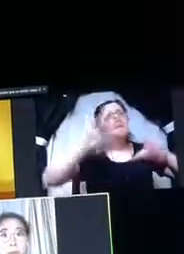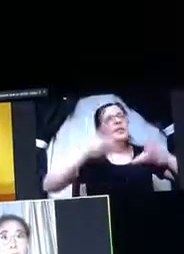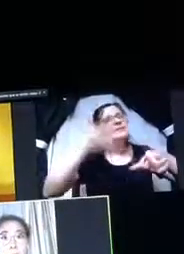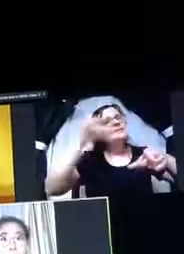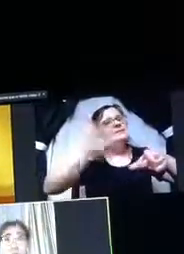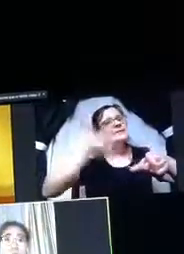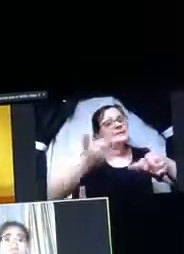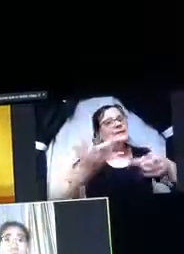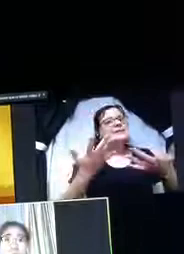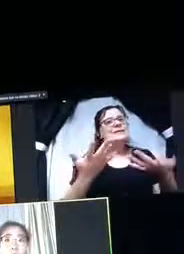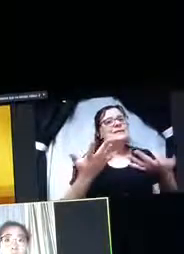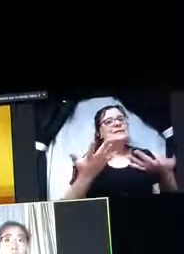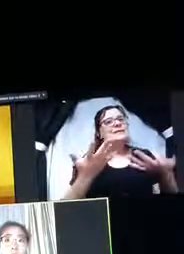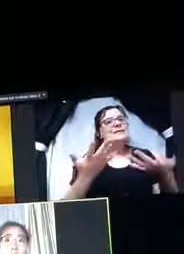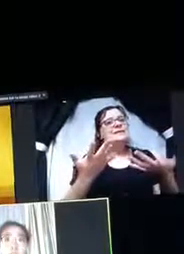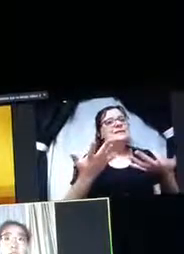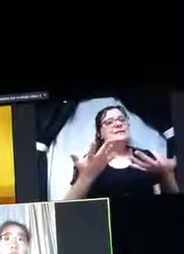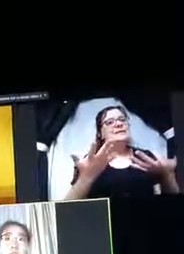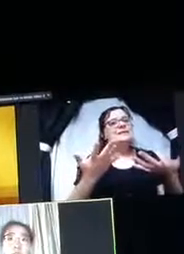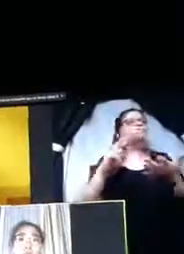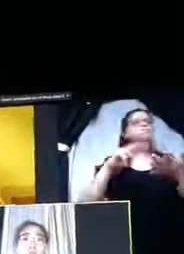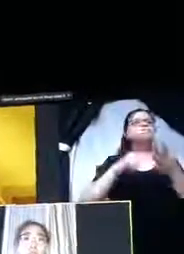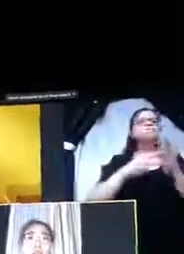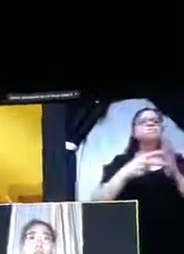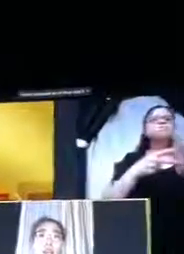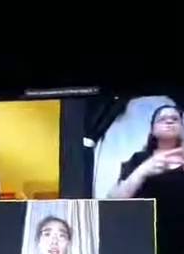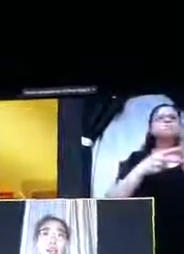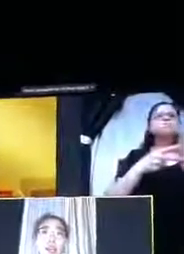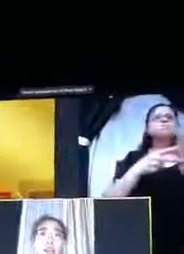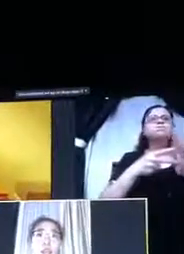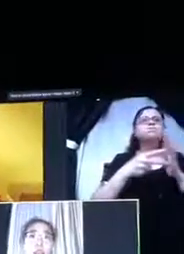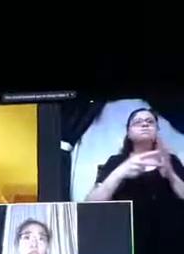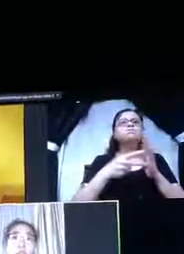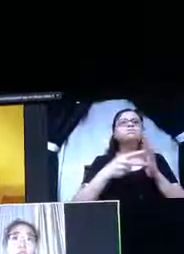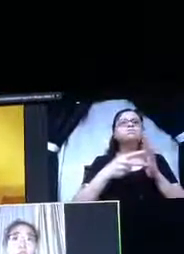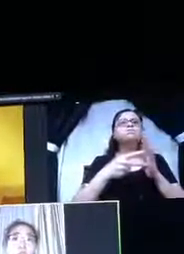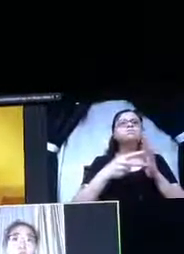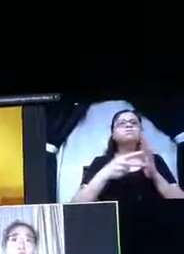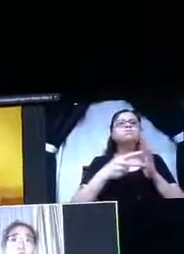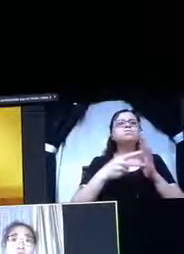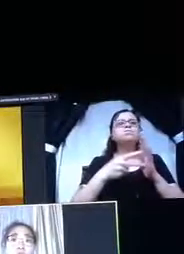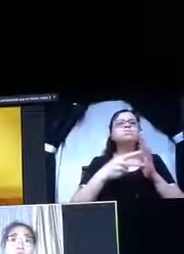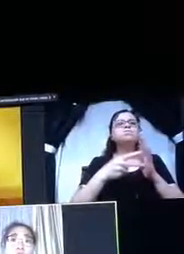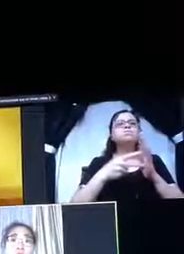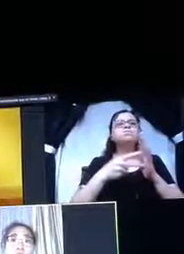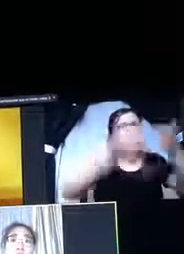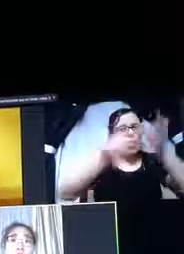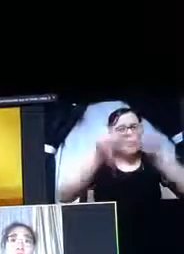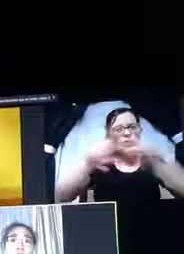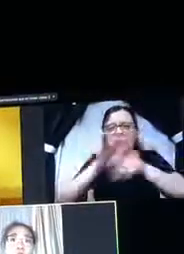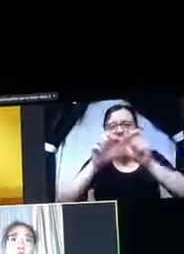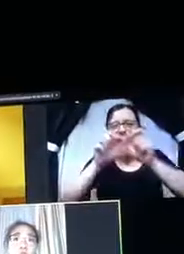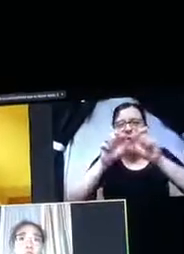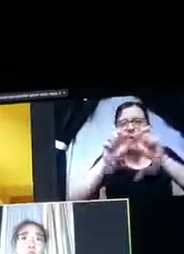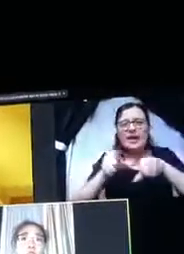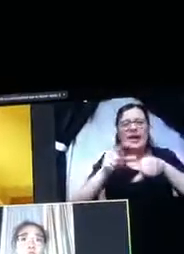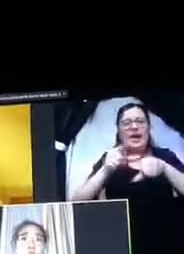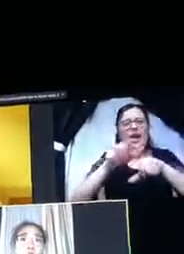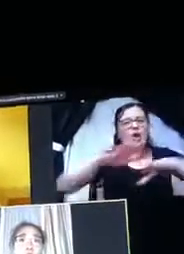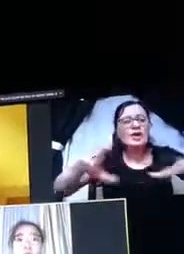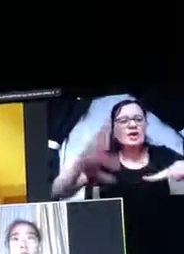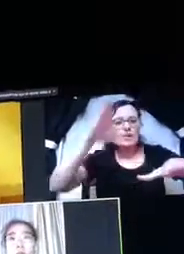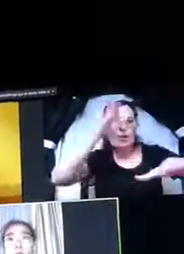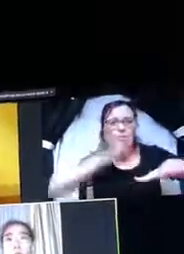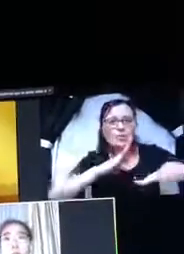ni siquiera evaluaciones para chicos con hipoacusia, entonces estamos frente a una situación en